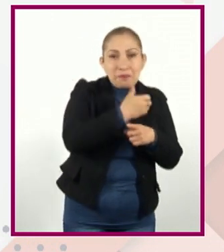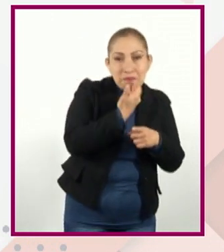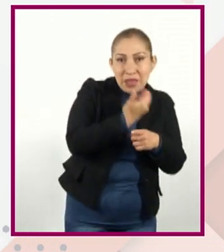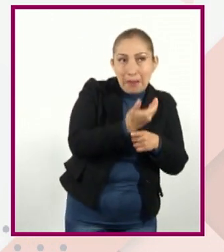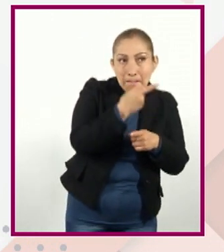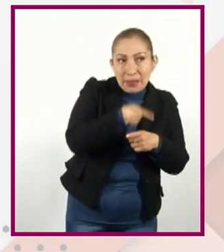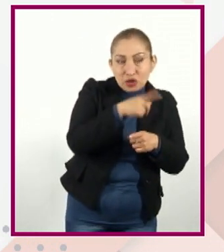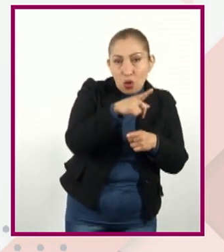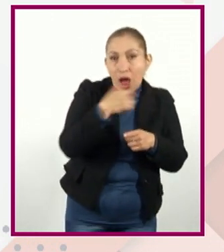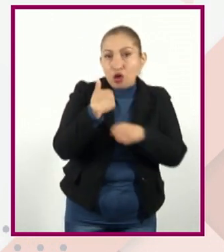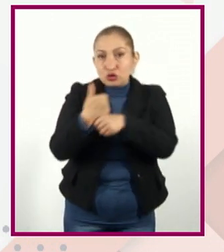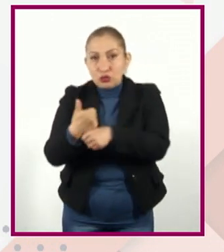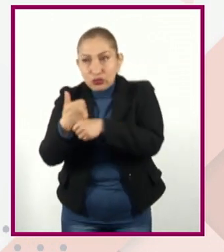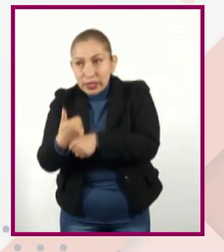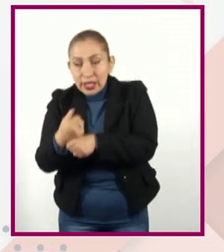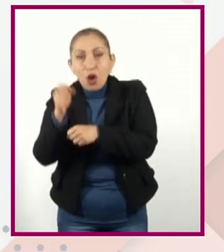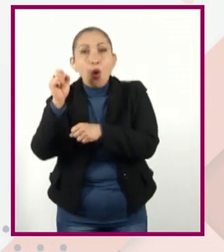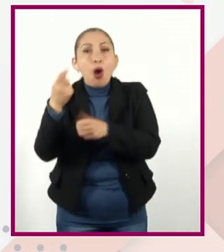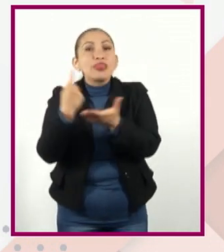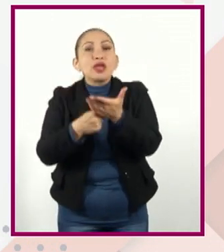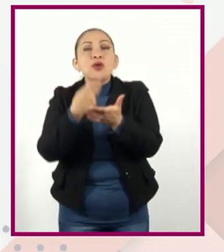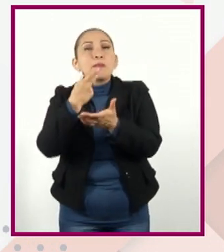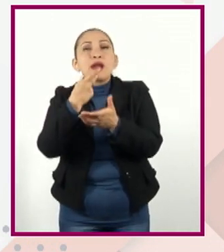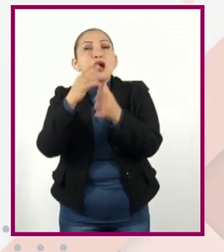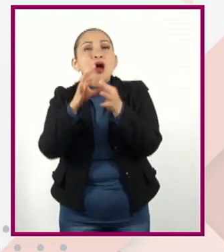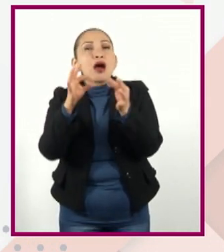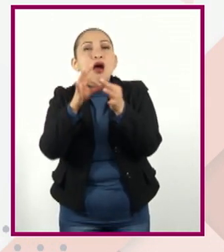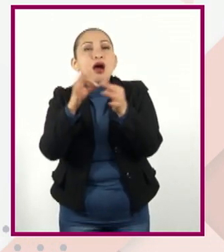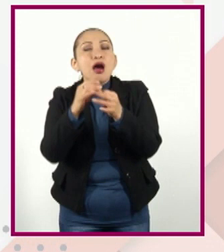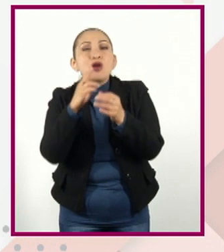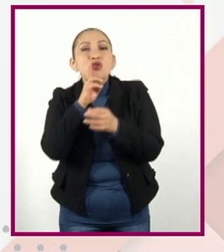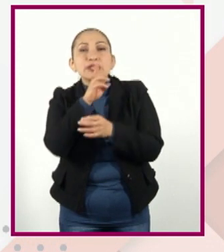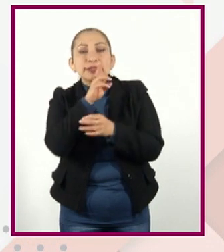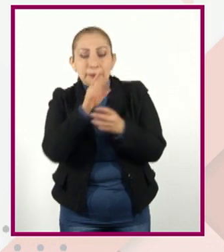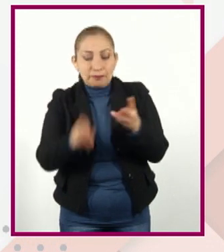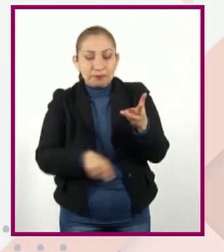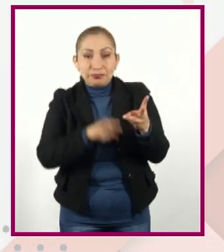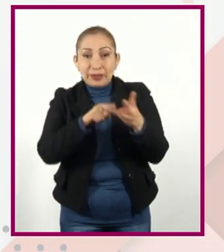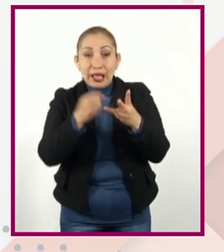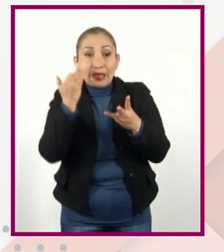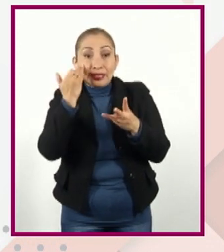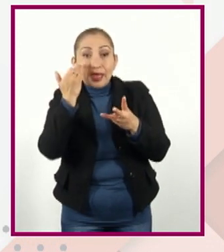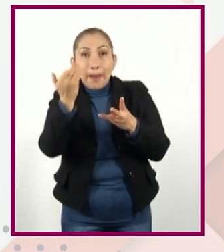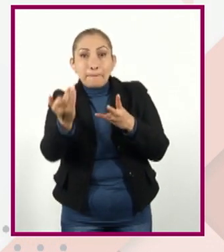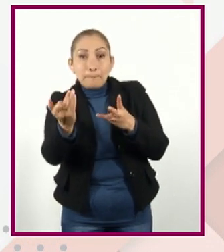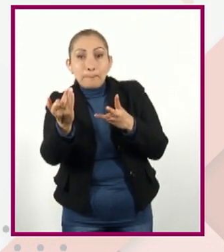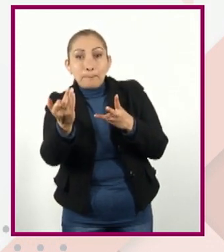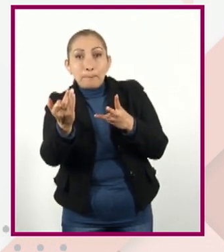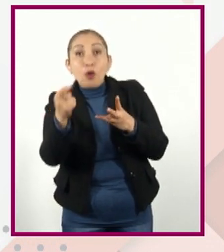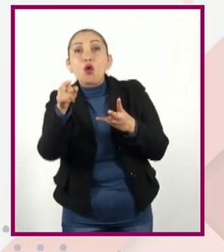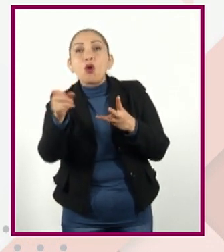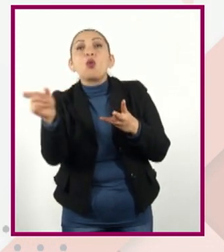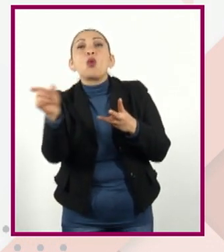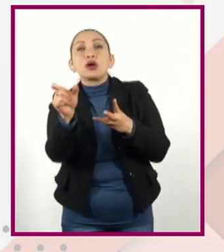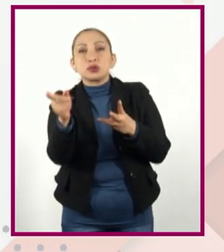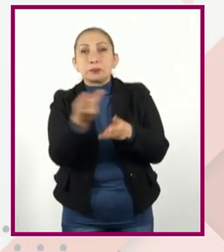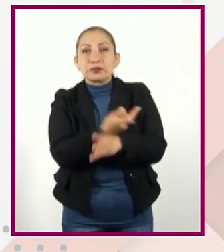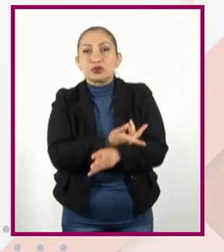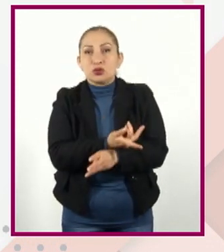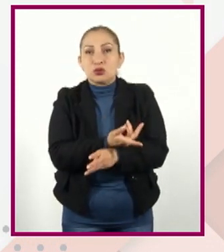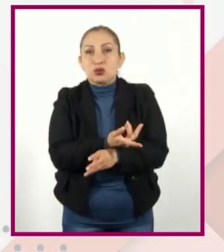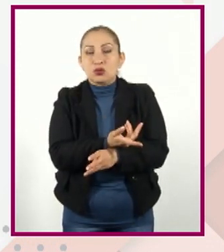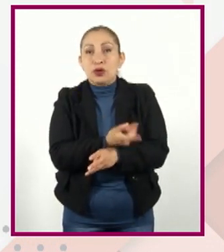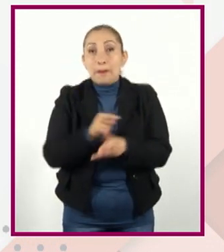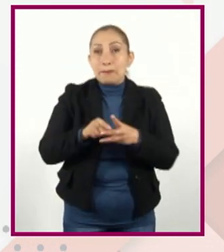todos los personajes que aparecen en la noticia. El tiempo. La acción tiene un tiempo concreto. Marca